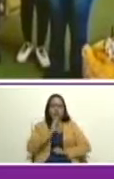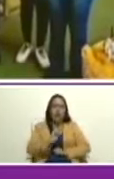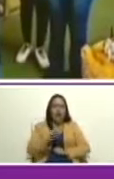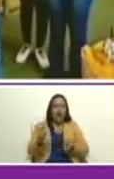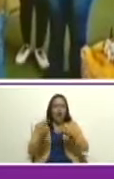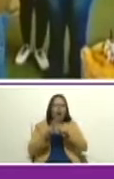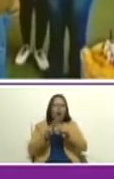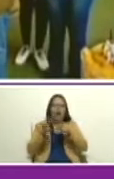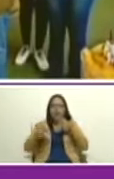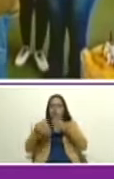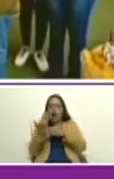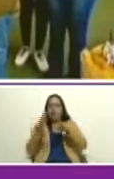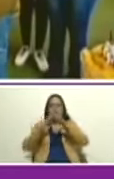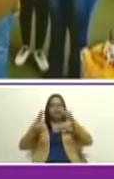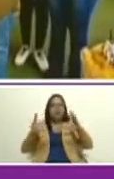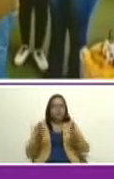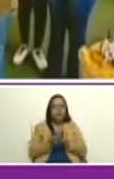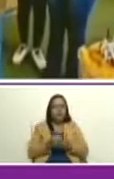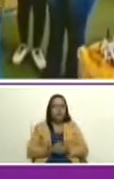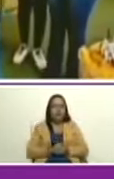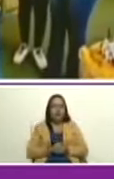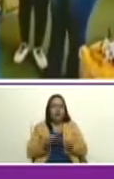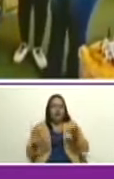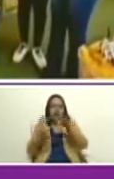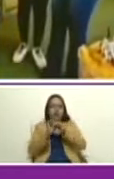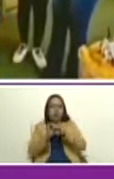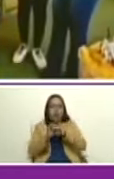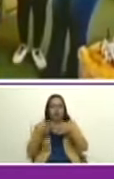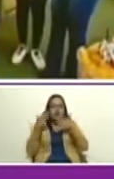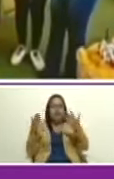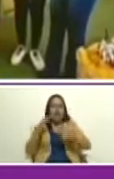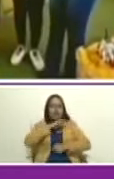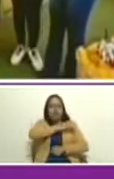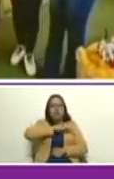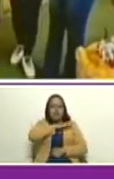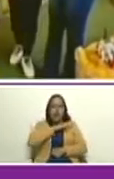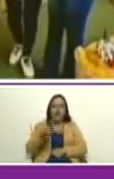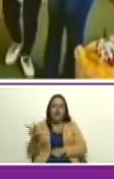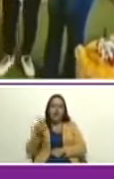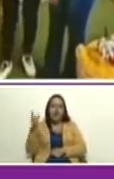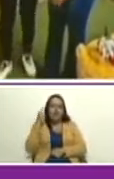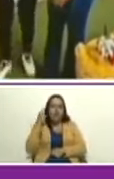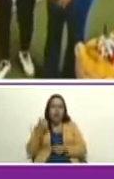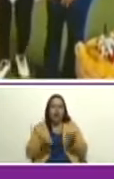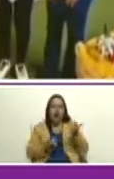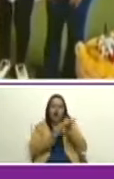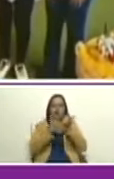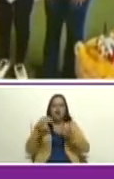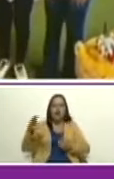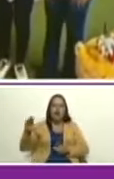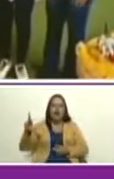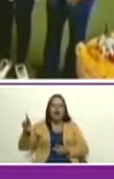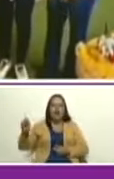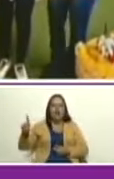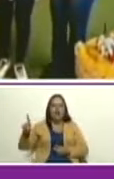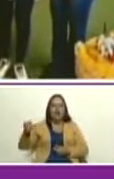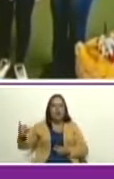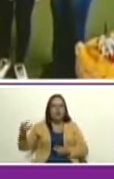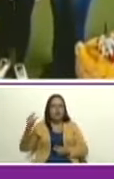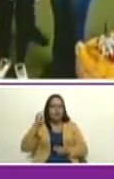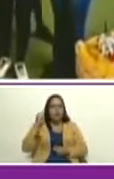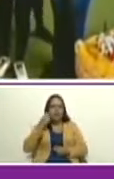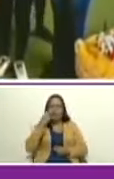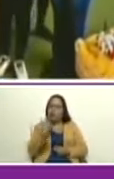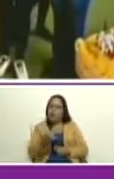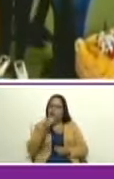mundo, con la gran misión Venezuela Mujer a través de Credimujer. Buenas noticias para